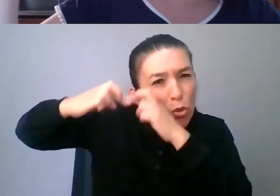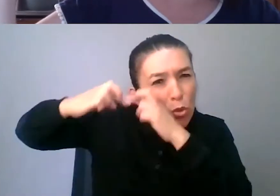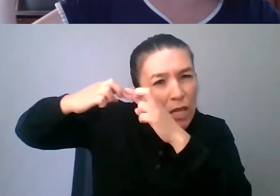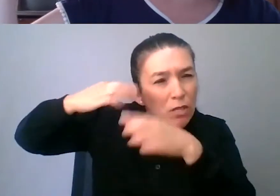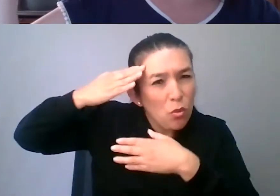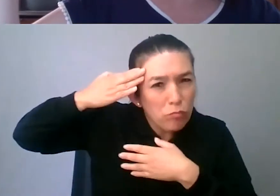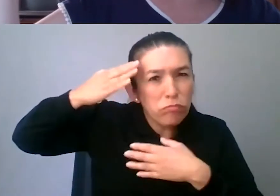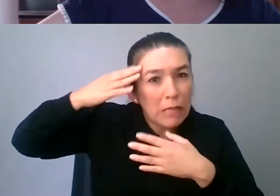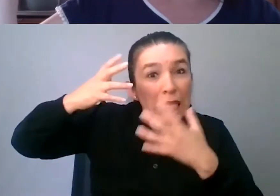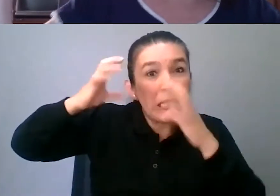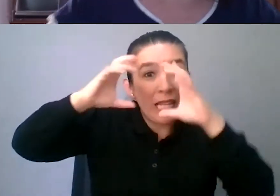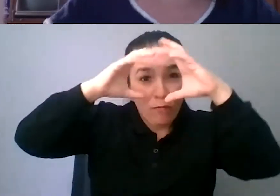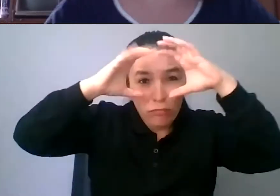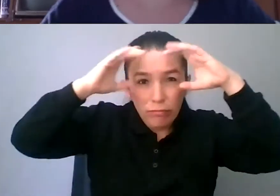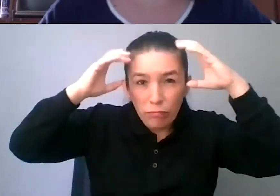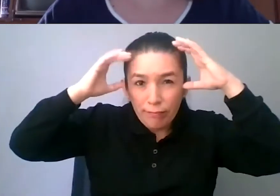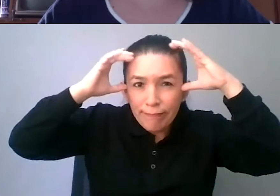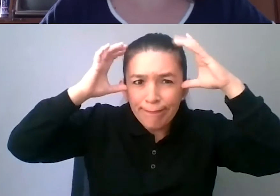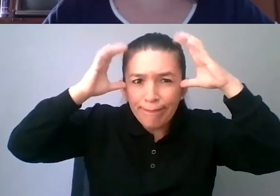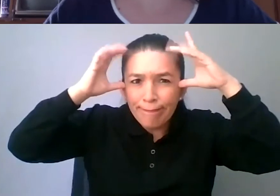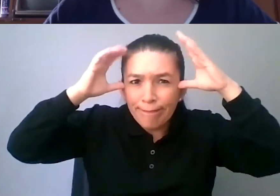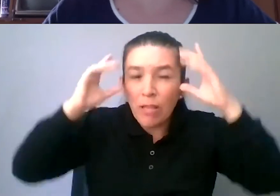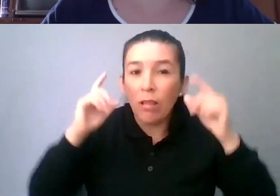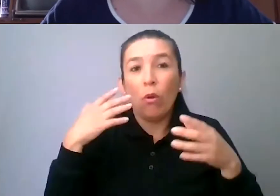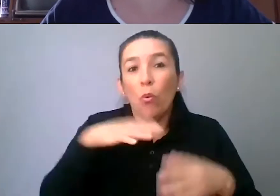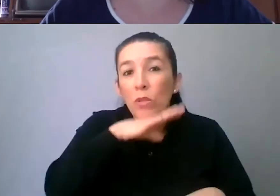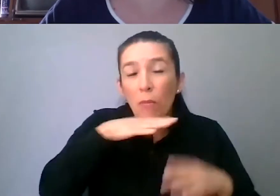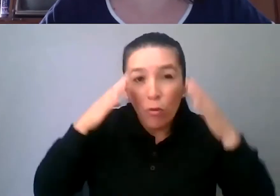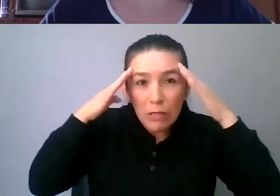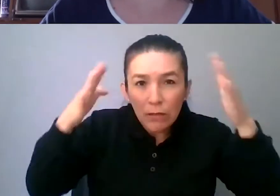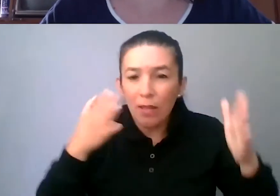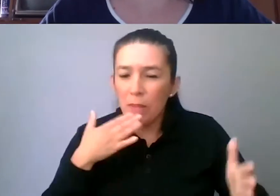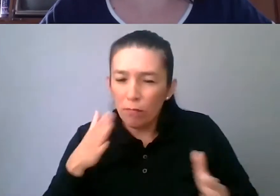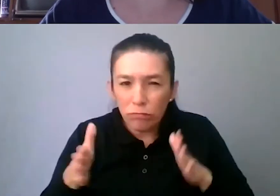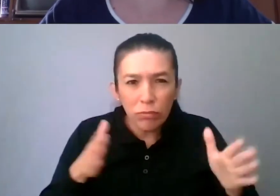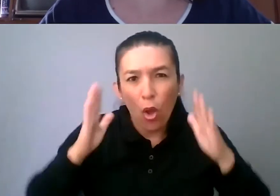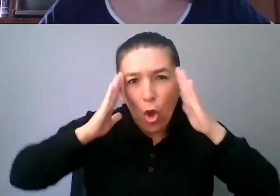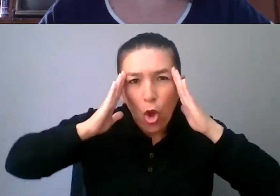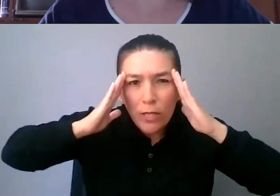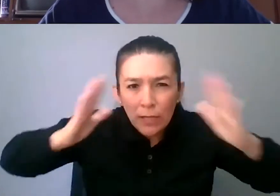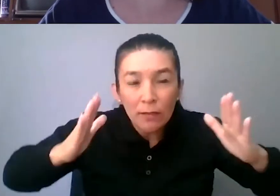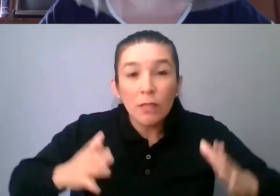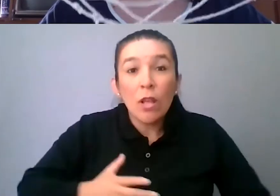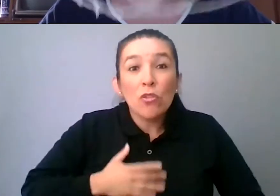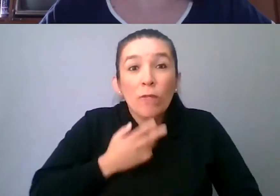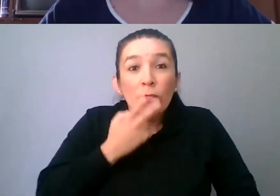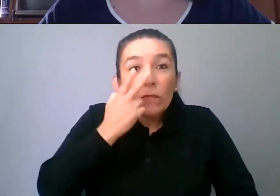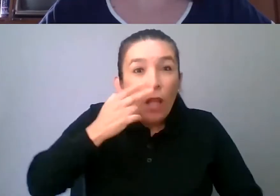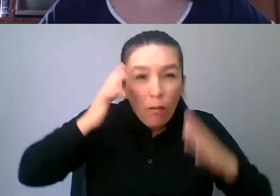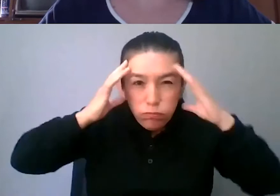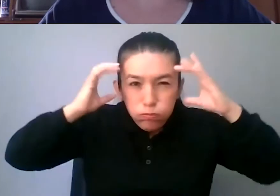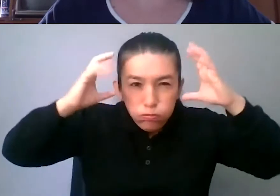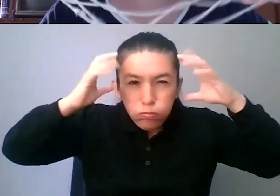procesos en el cerebro, hay atención, coordinación, concentración, oxigenación cerebral, hay